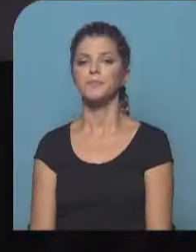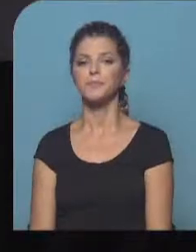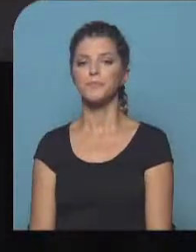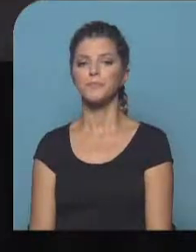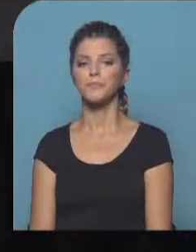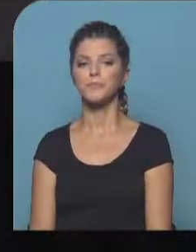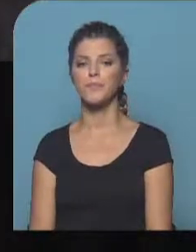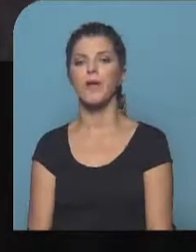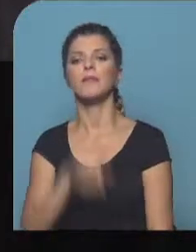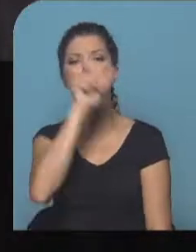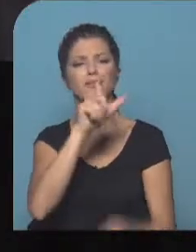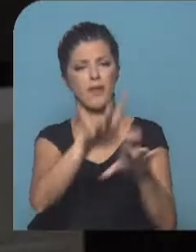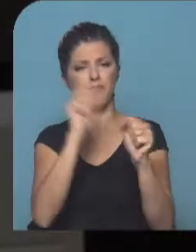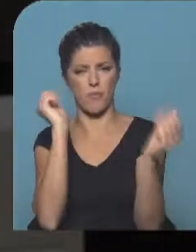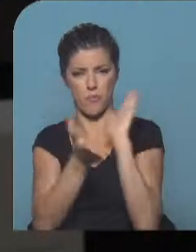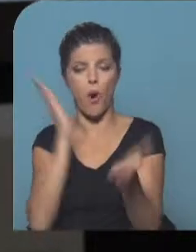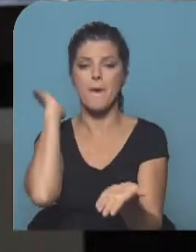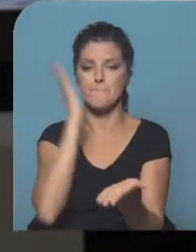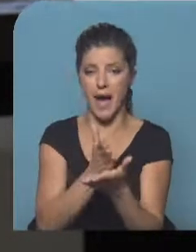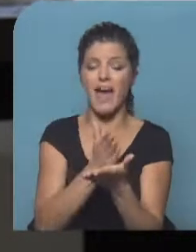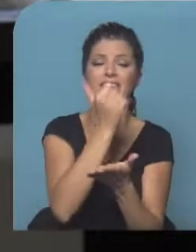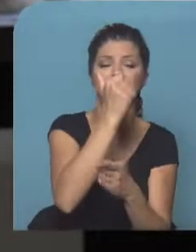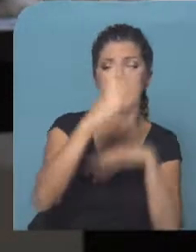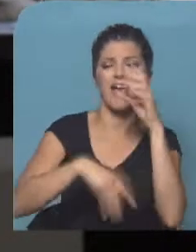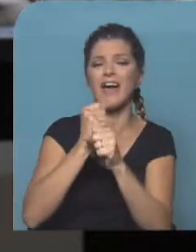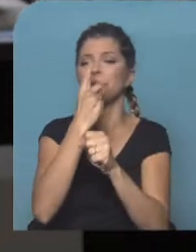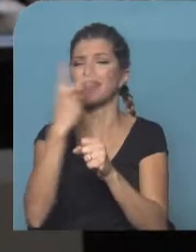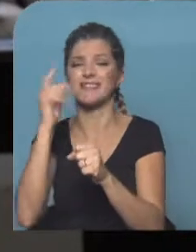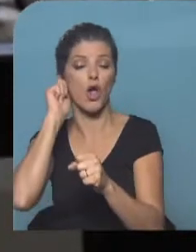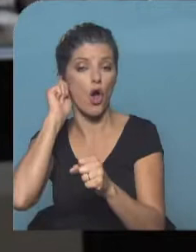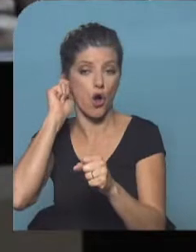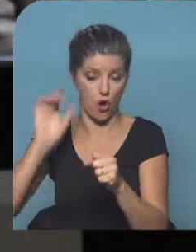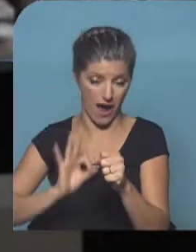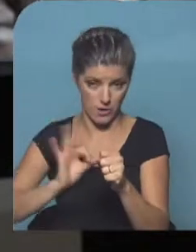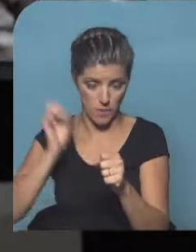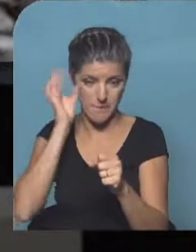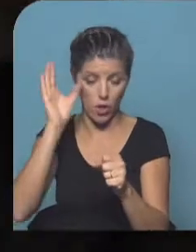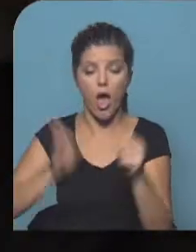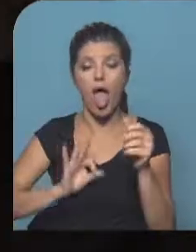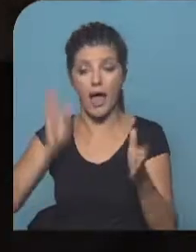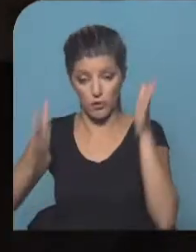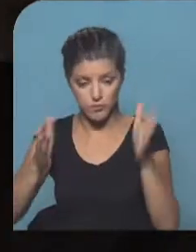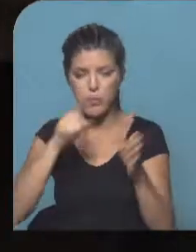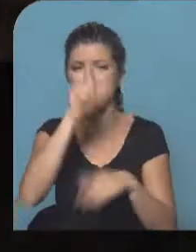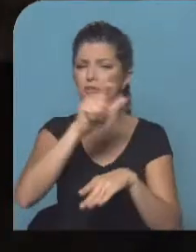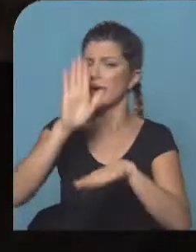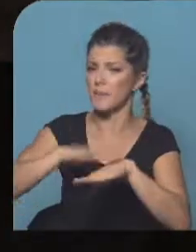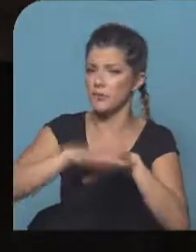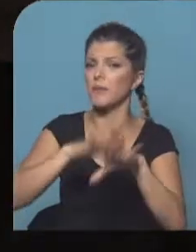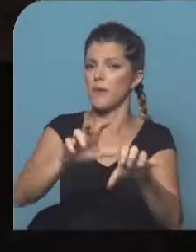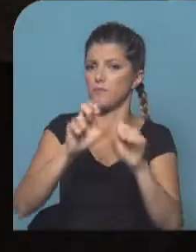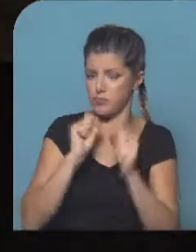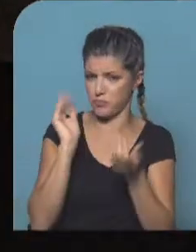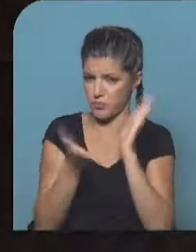Condena a represores, penas de entre 6 y 25 años para acusados por delitos de lesa humanidad en Automotores